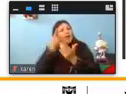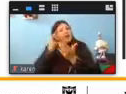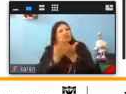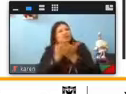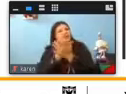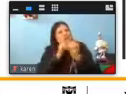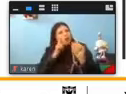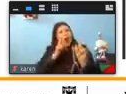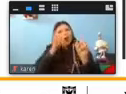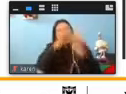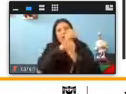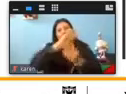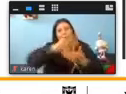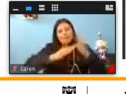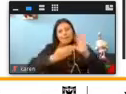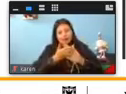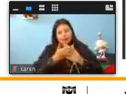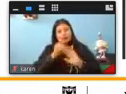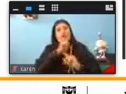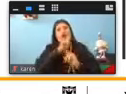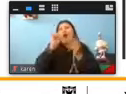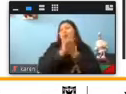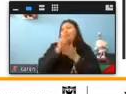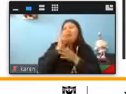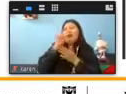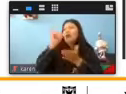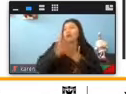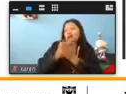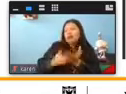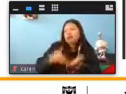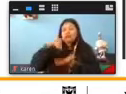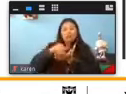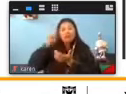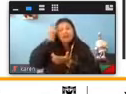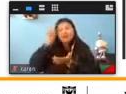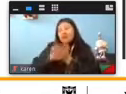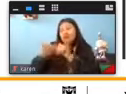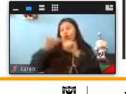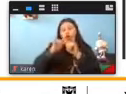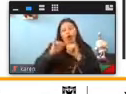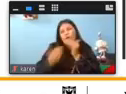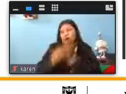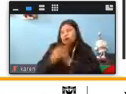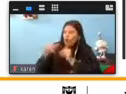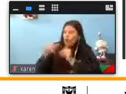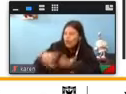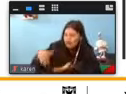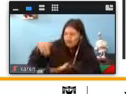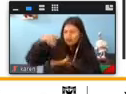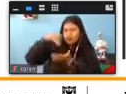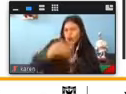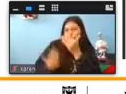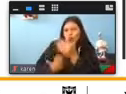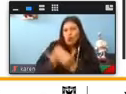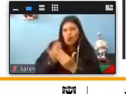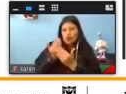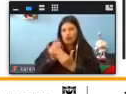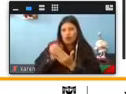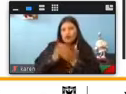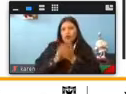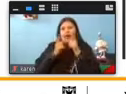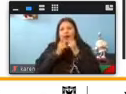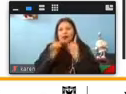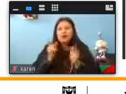de, primero, apuestas contrahegemónicas y, segundo, el posicionamiento de lenguajes que surgen desde, por ejemplo, el